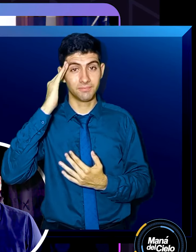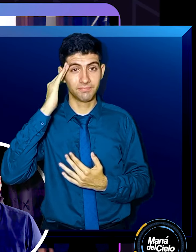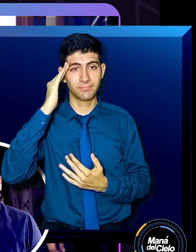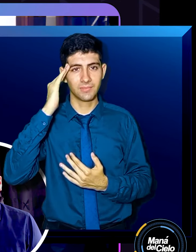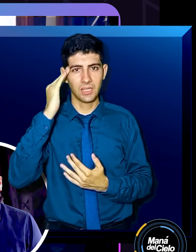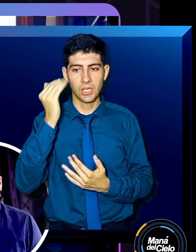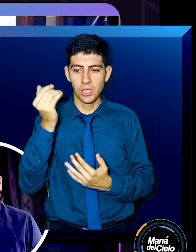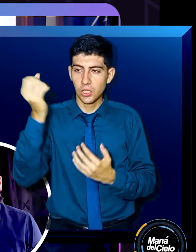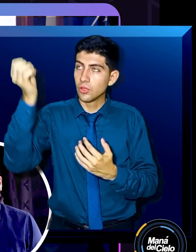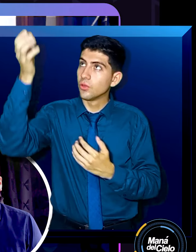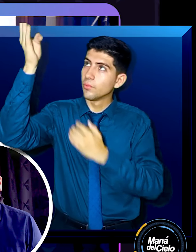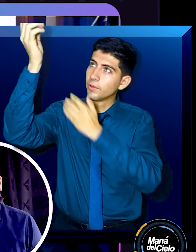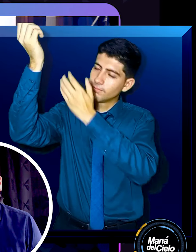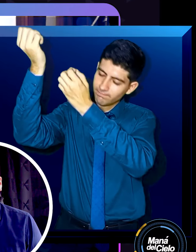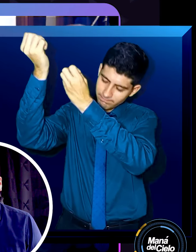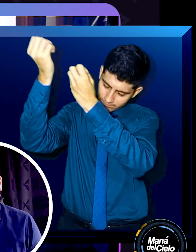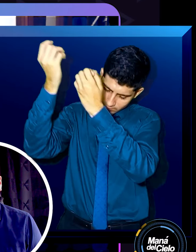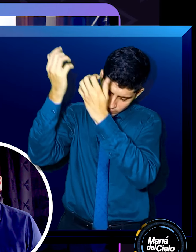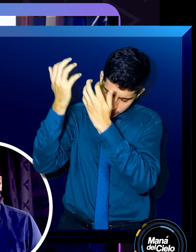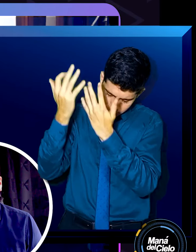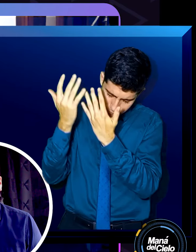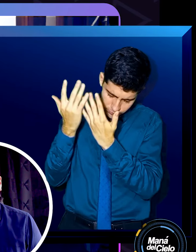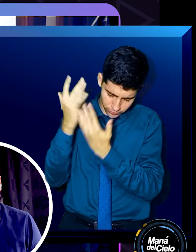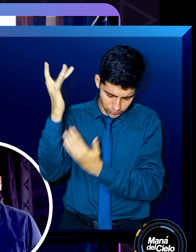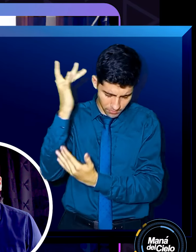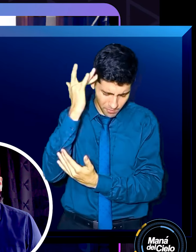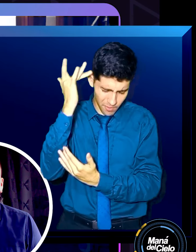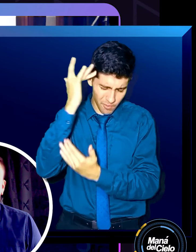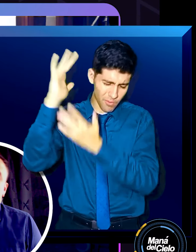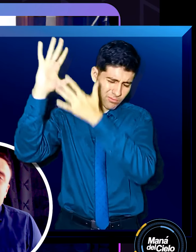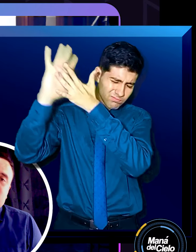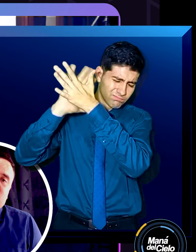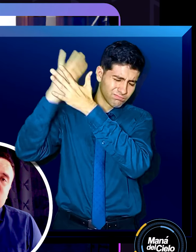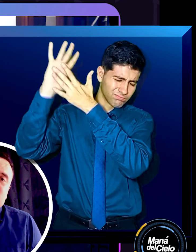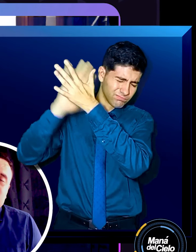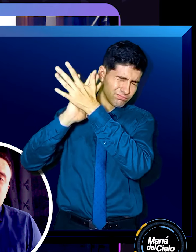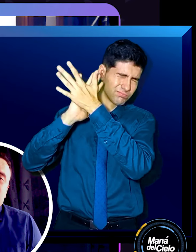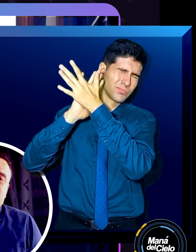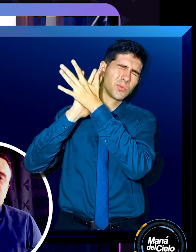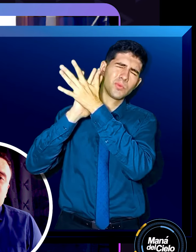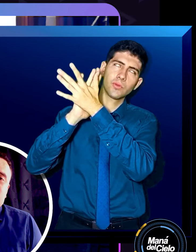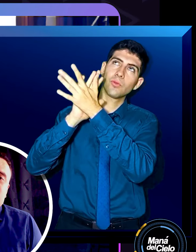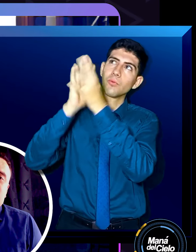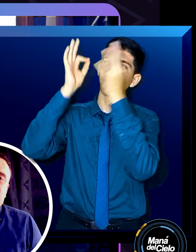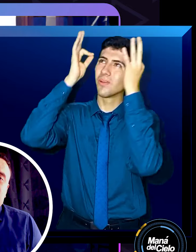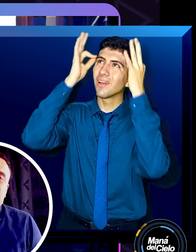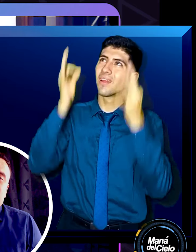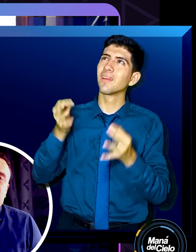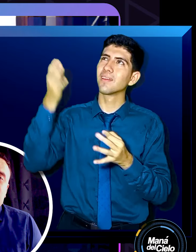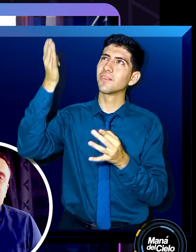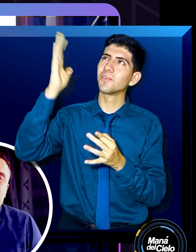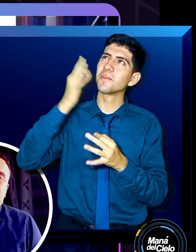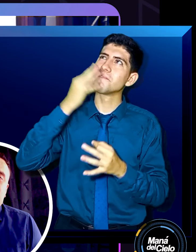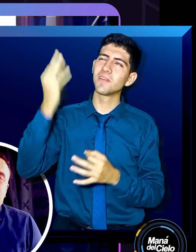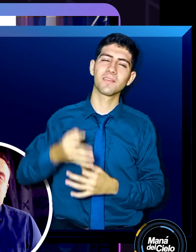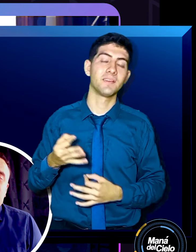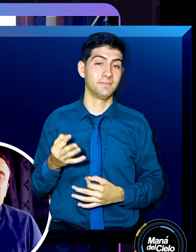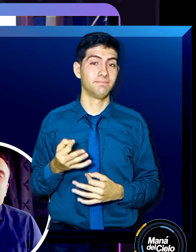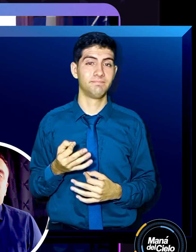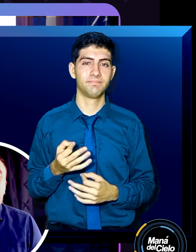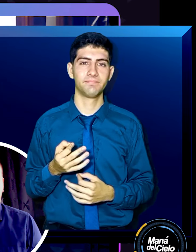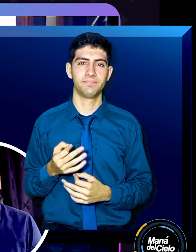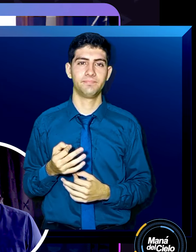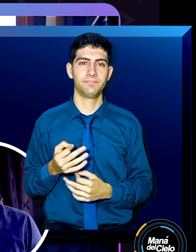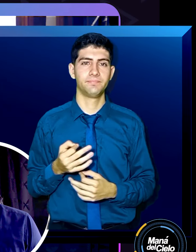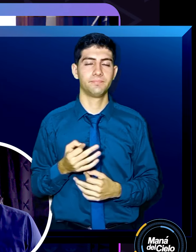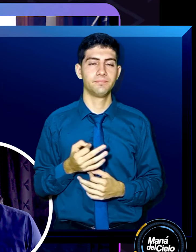Es que eso es lo bonito de esto. Lo bonito de creer en Dios es que es verdad. Es que Dios es